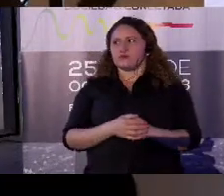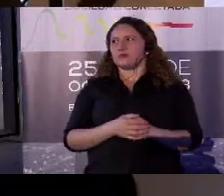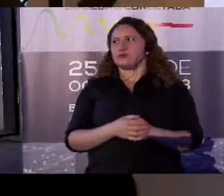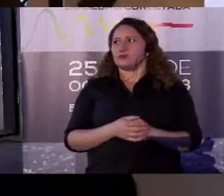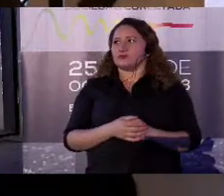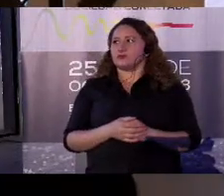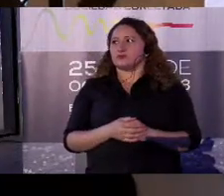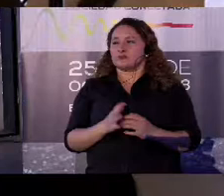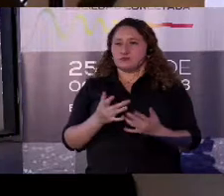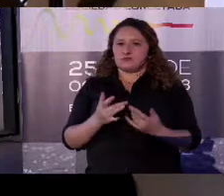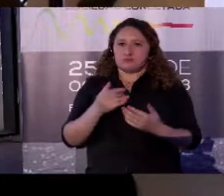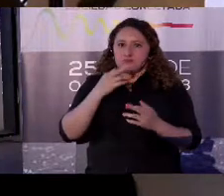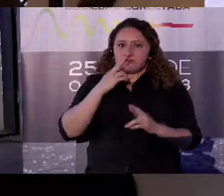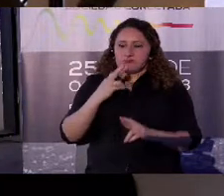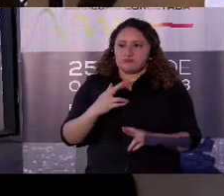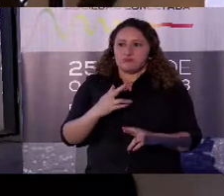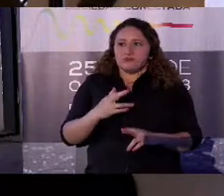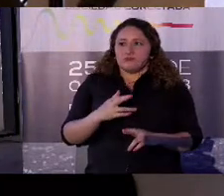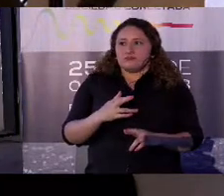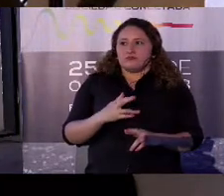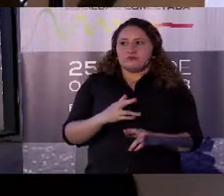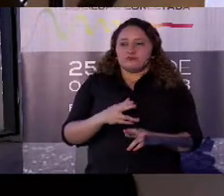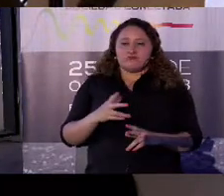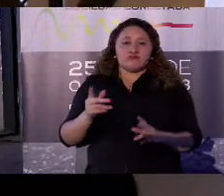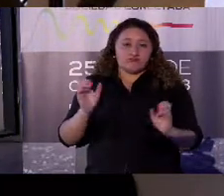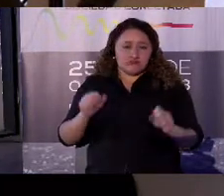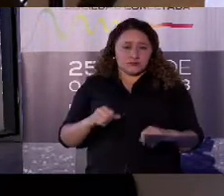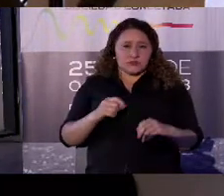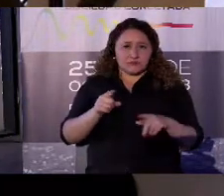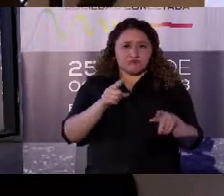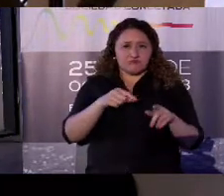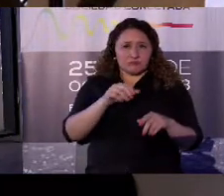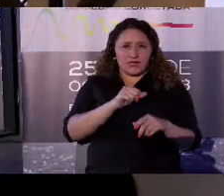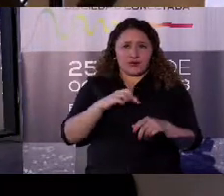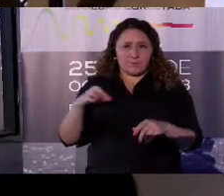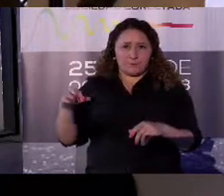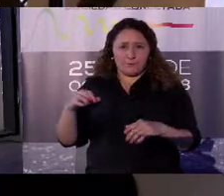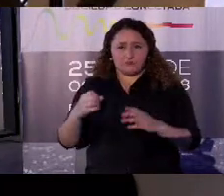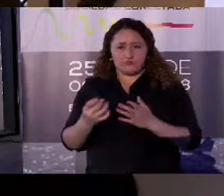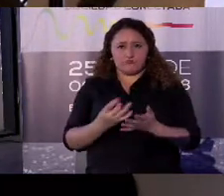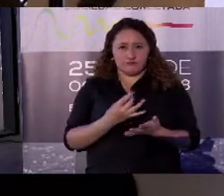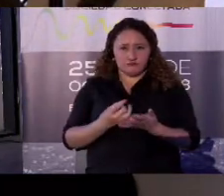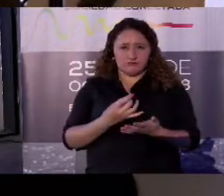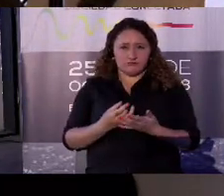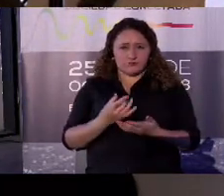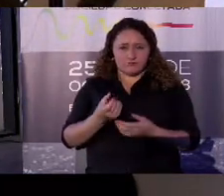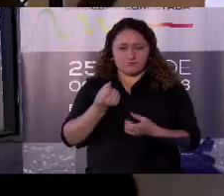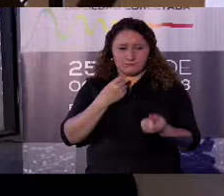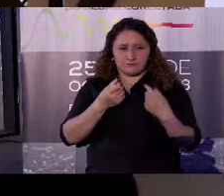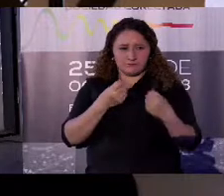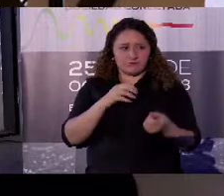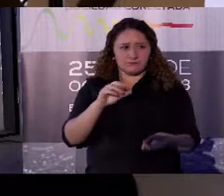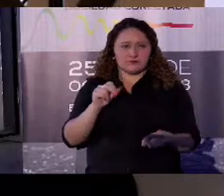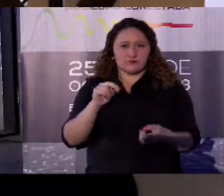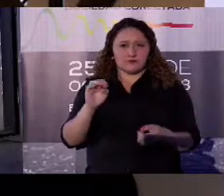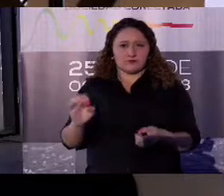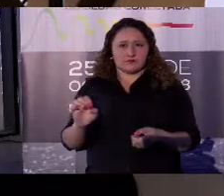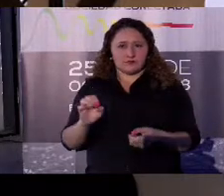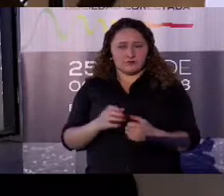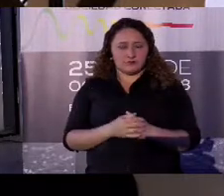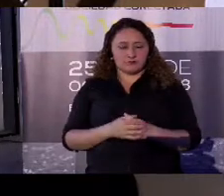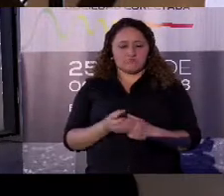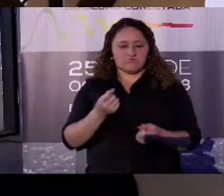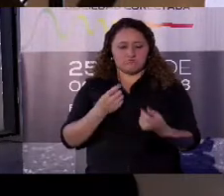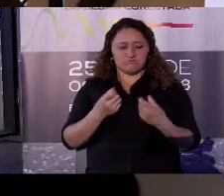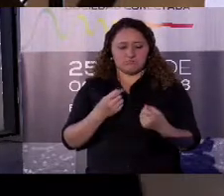Contemples tu respuesta. Y ustedes nos pueden enviar preguntas por medio de la página de la ANE. Y voy a recibir